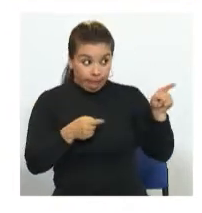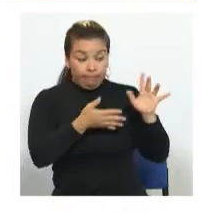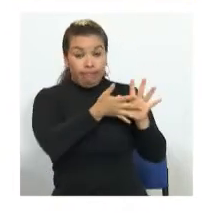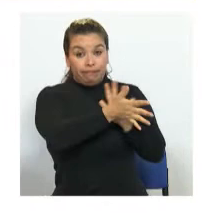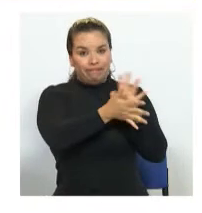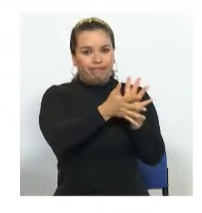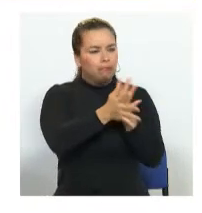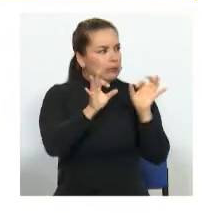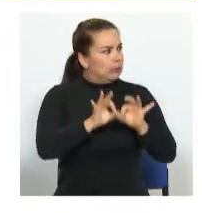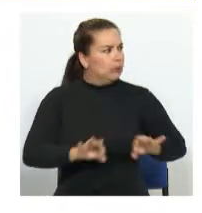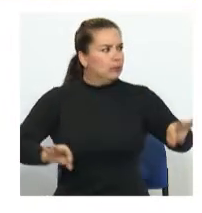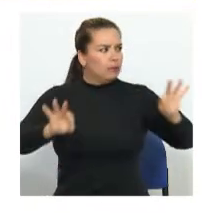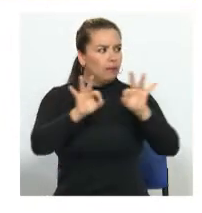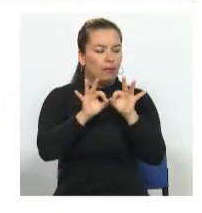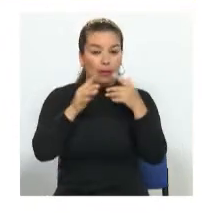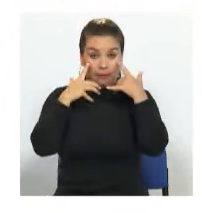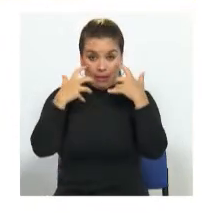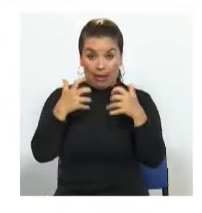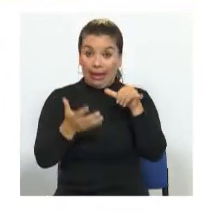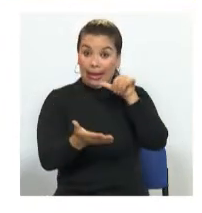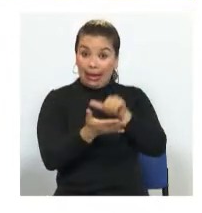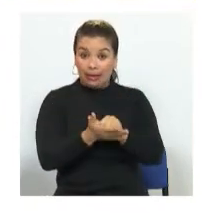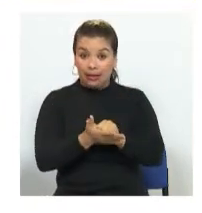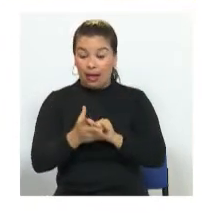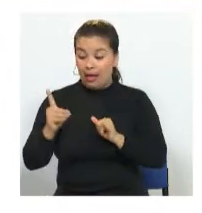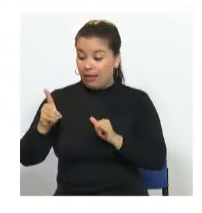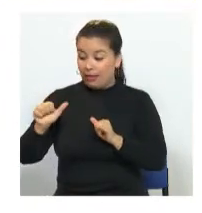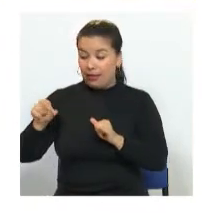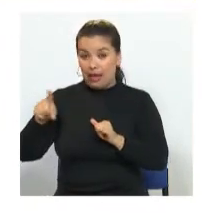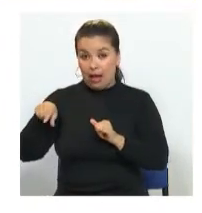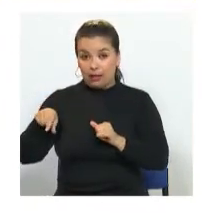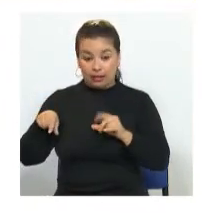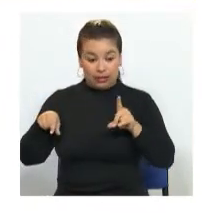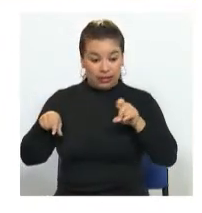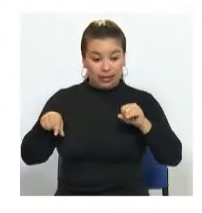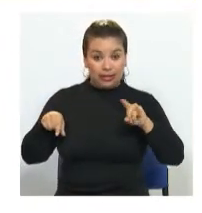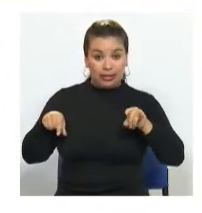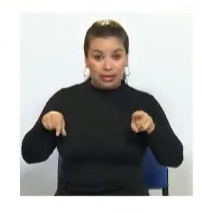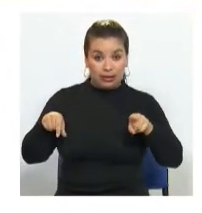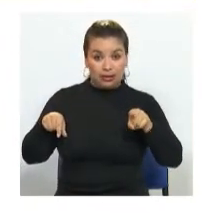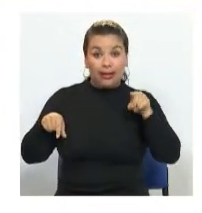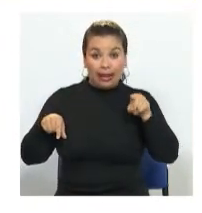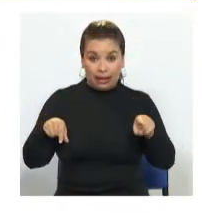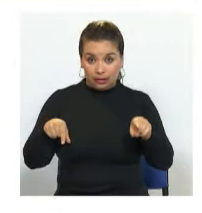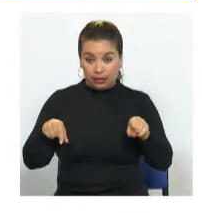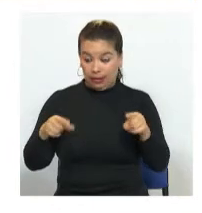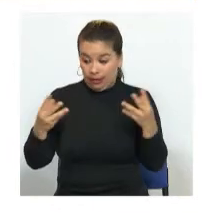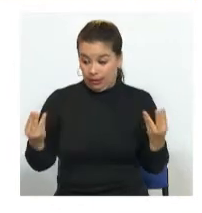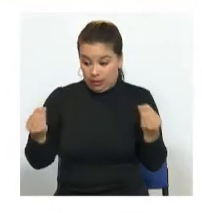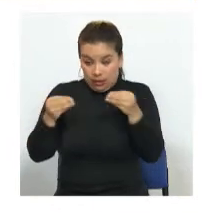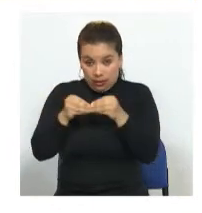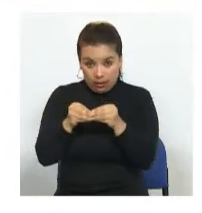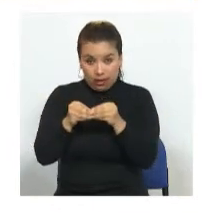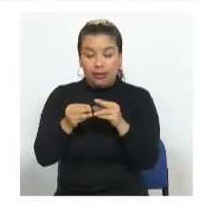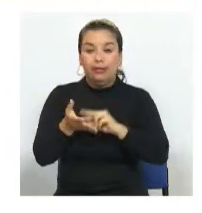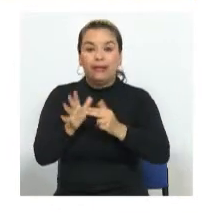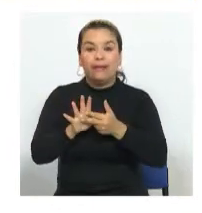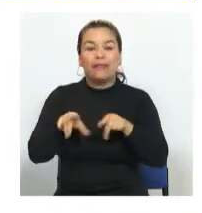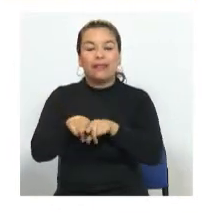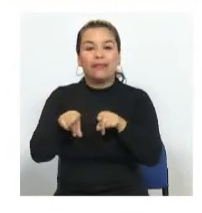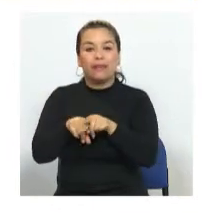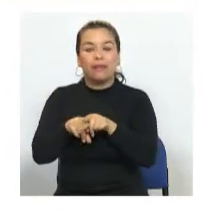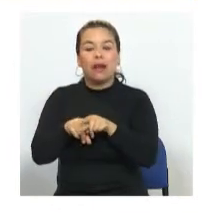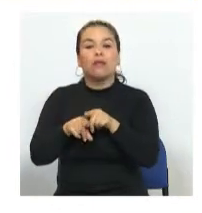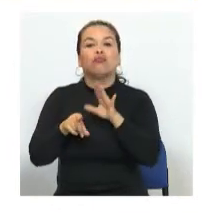importante porque esa diástole y esa sístole, que hacen parte del ciclo cardíaco, es lo que condiciona lo que nosotros llamamos